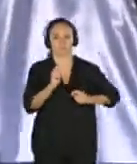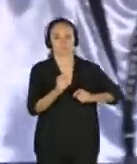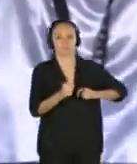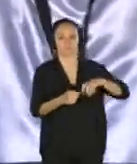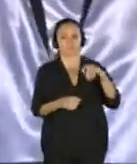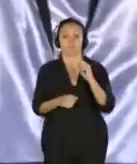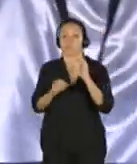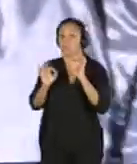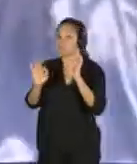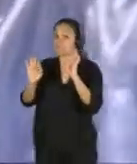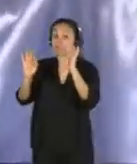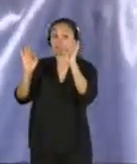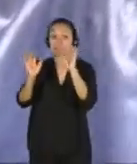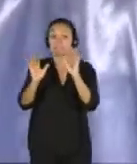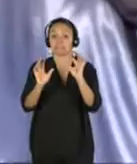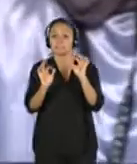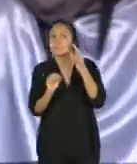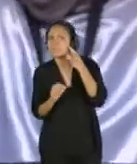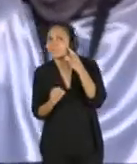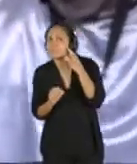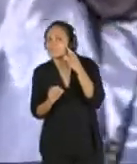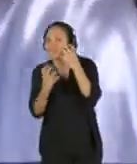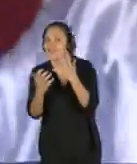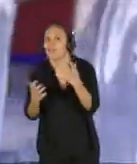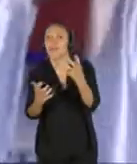Ya es.